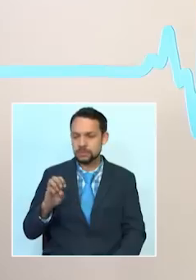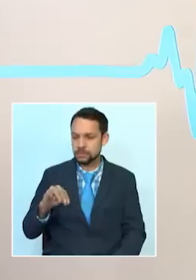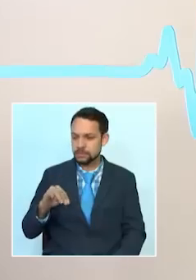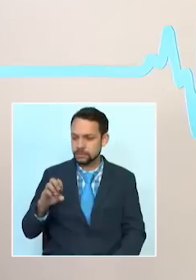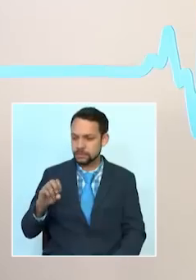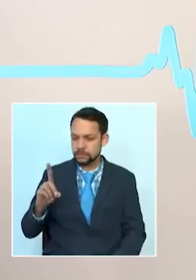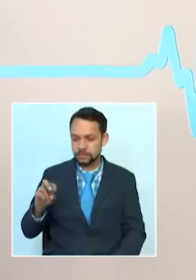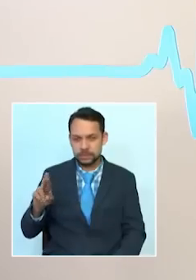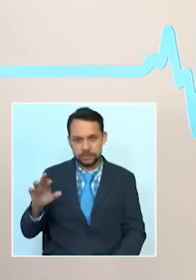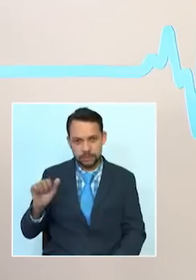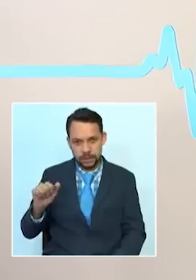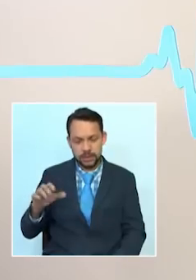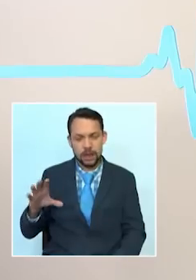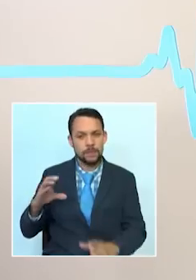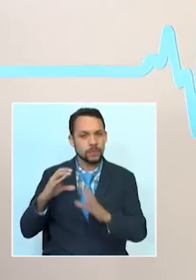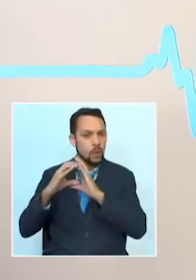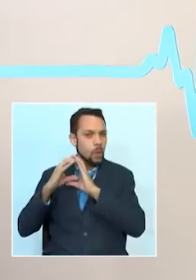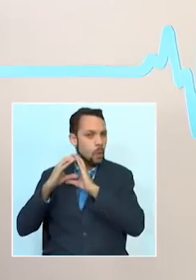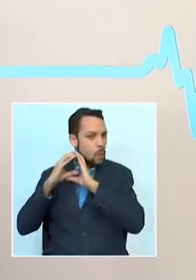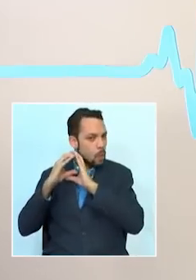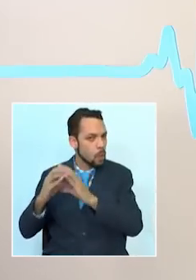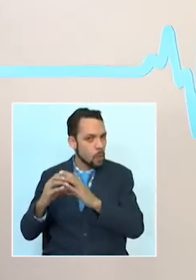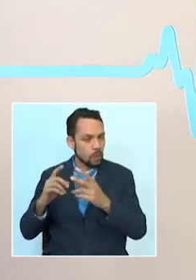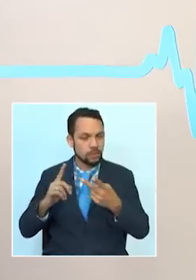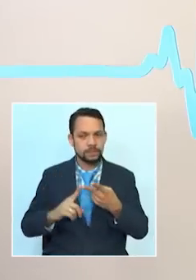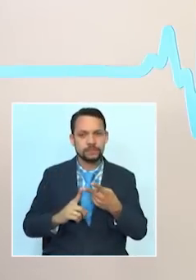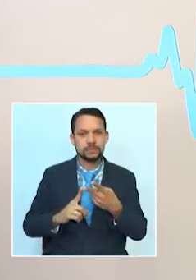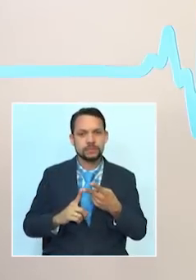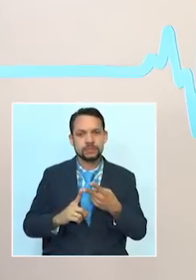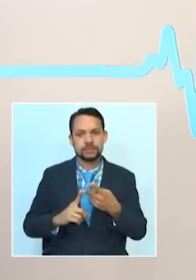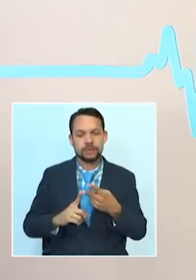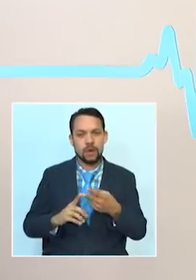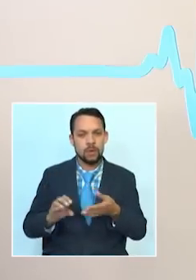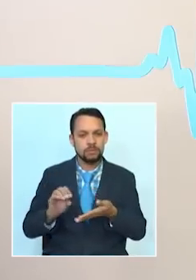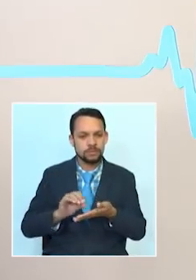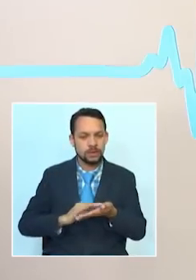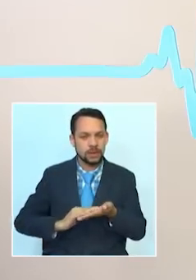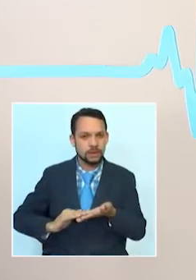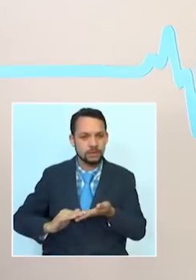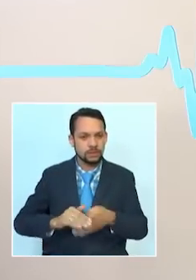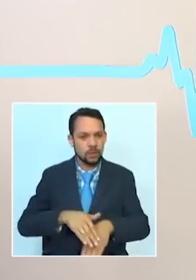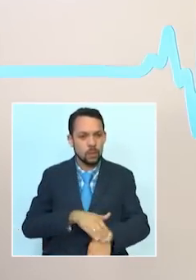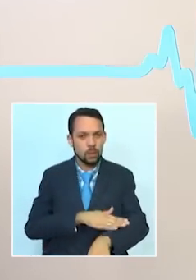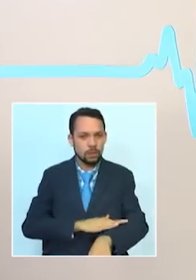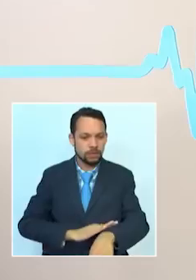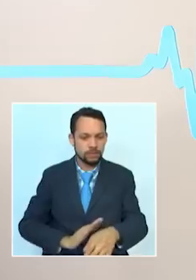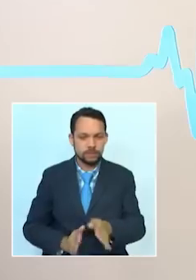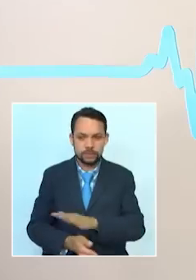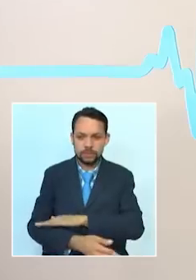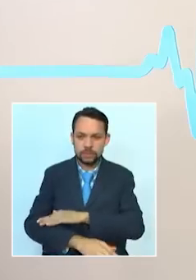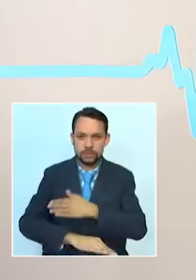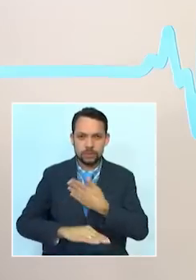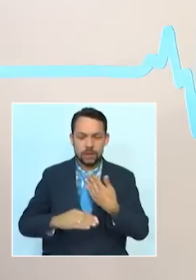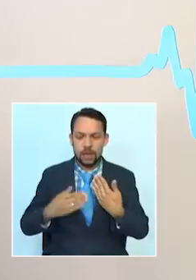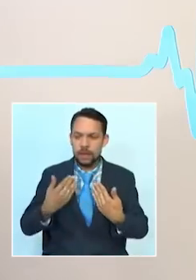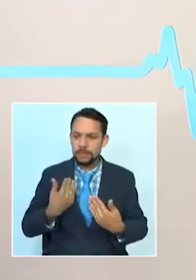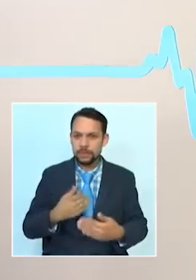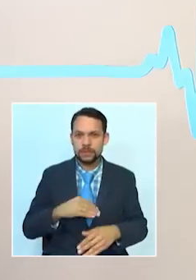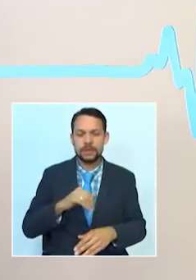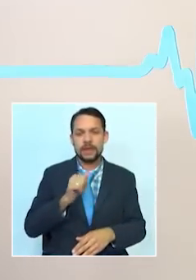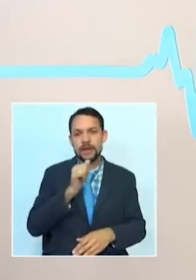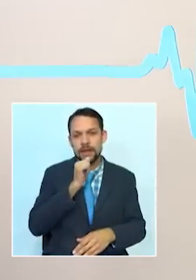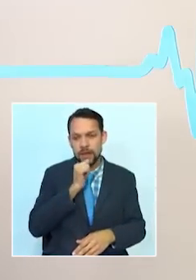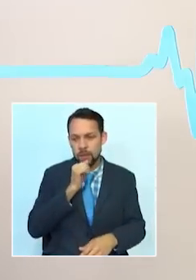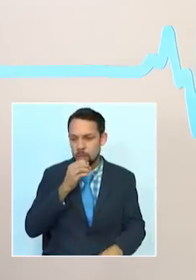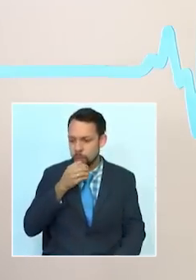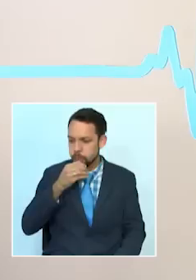puede hacer con eh tu cualquier crema crema que que sea humectante y consumir buena cantidad de líquido si sus riñones